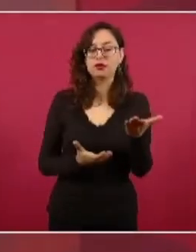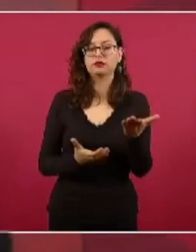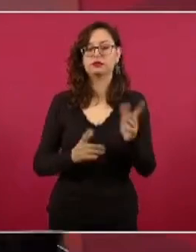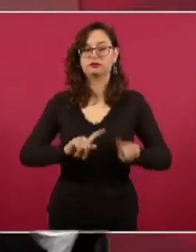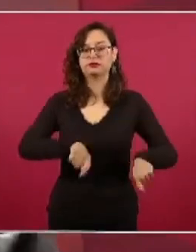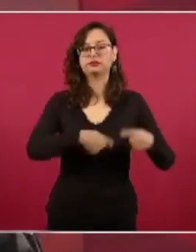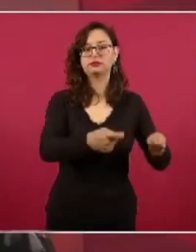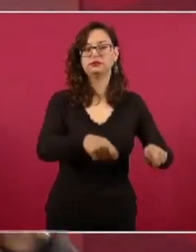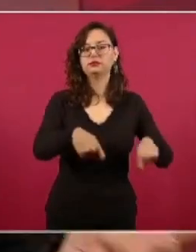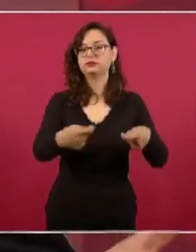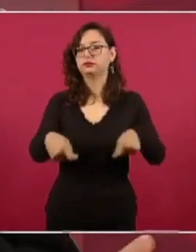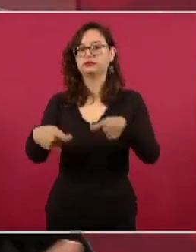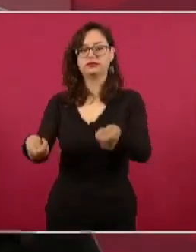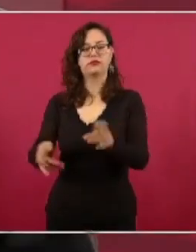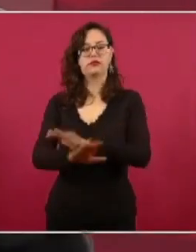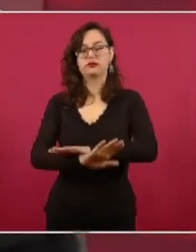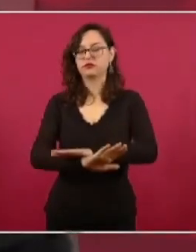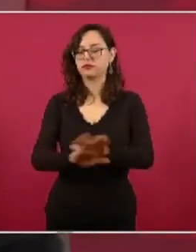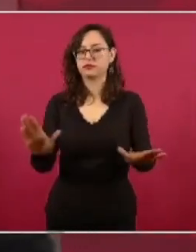Hay muchos medios de información